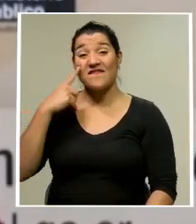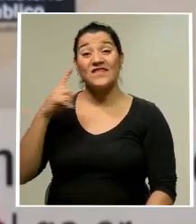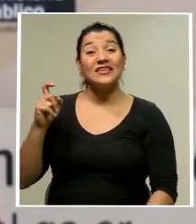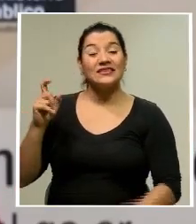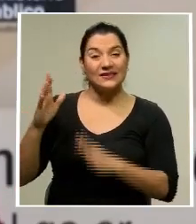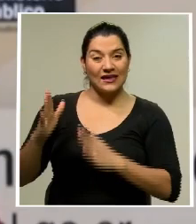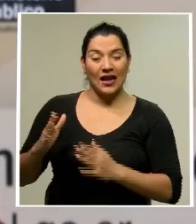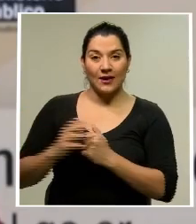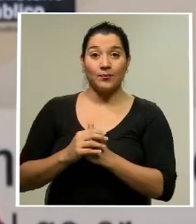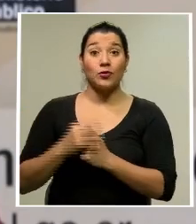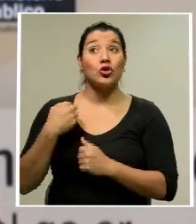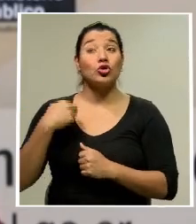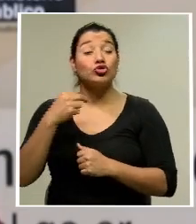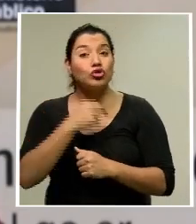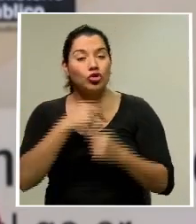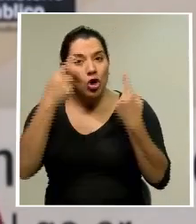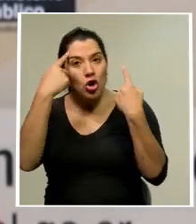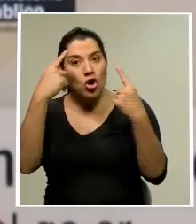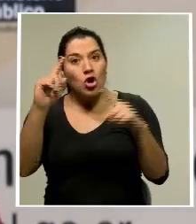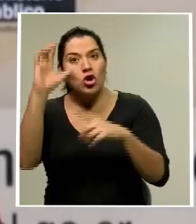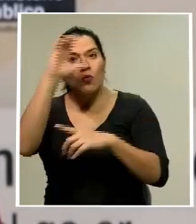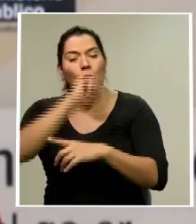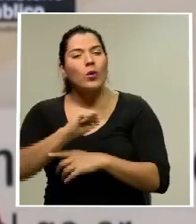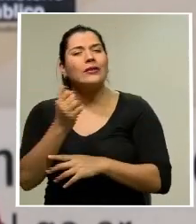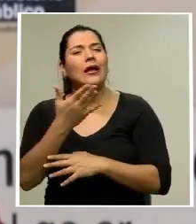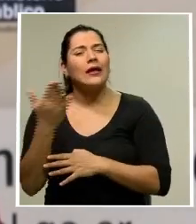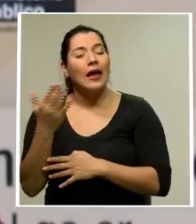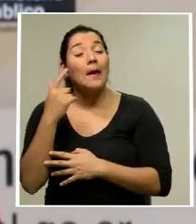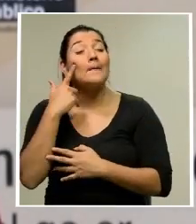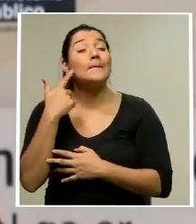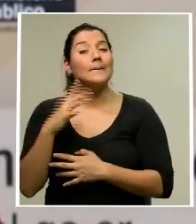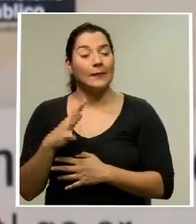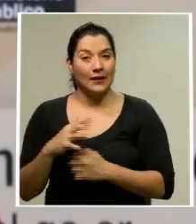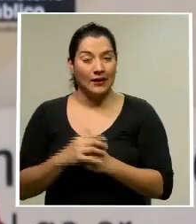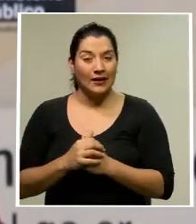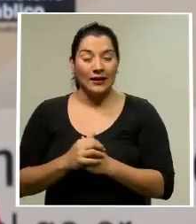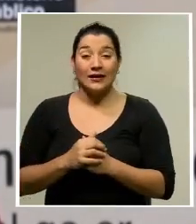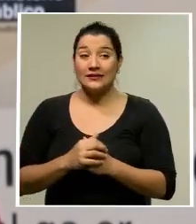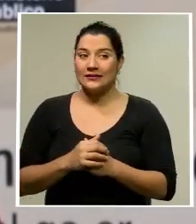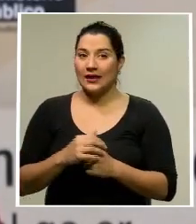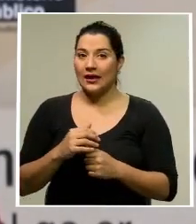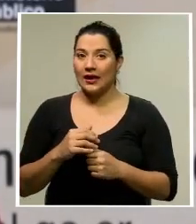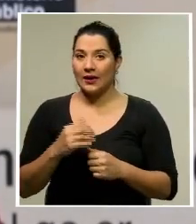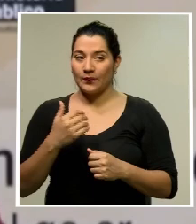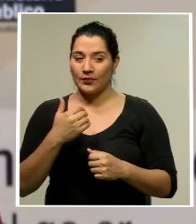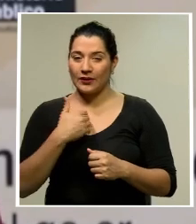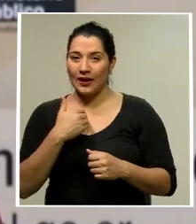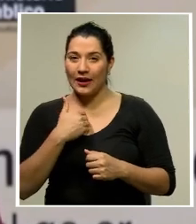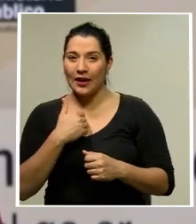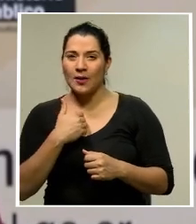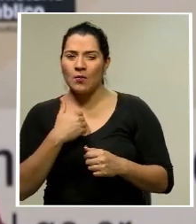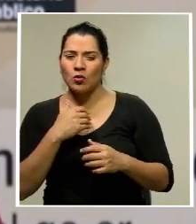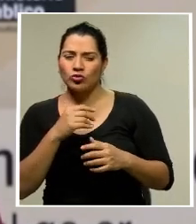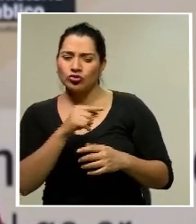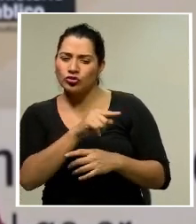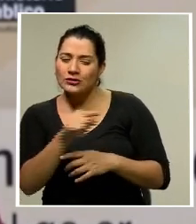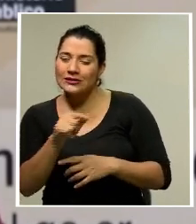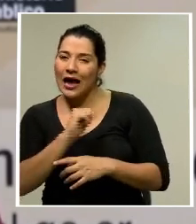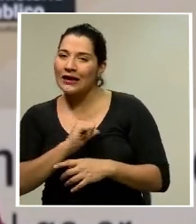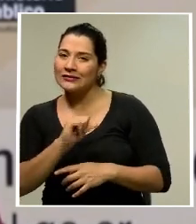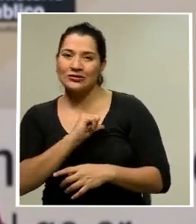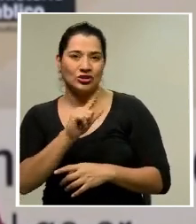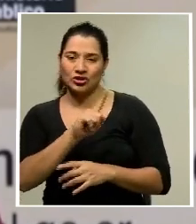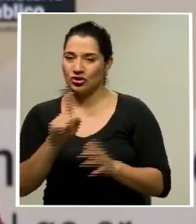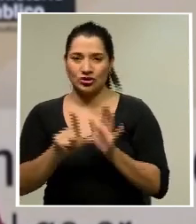llegar a la conclusión que en ese caso concreto, presuntamente, pues tenemos la comisión de diversos actos delictivos y la evidencia